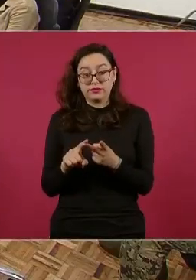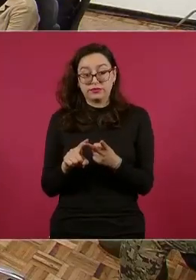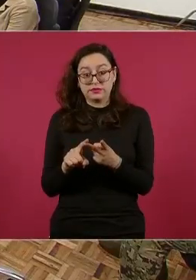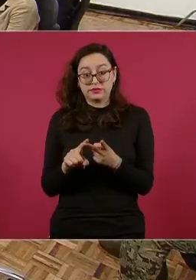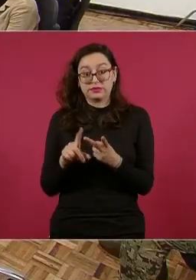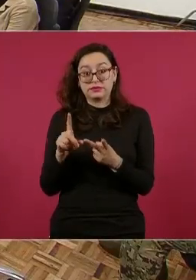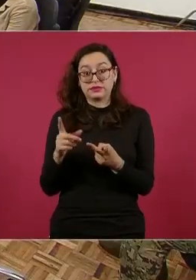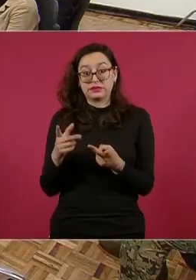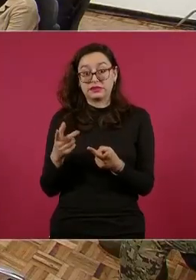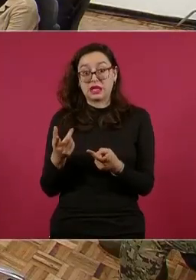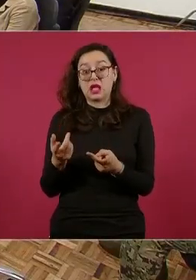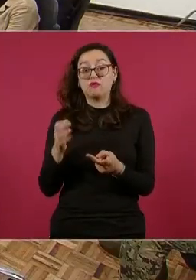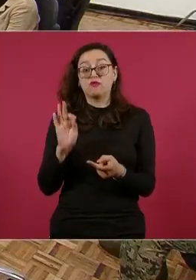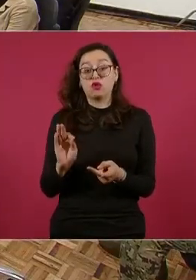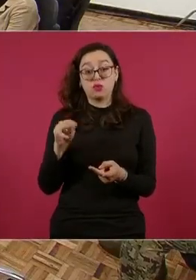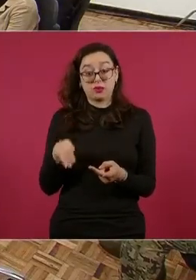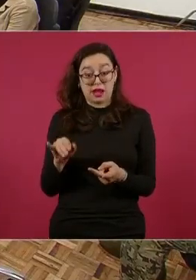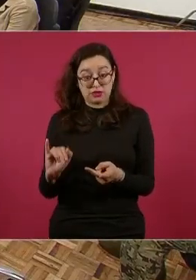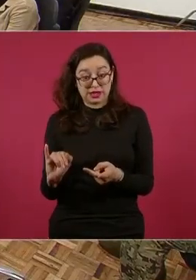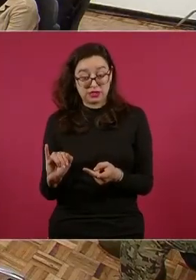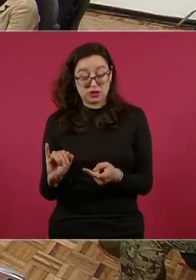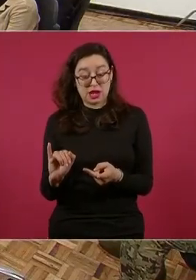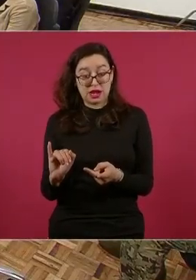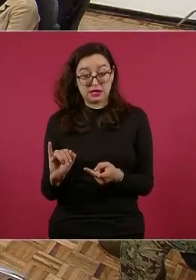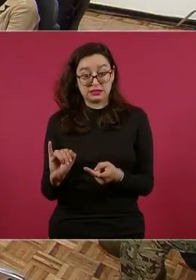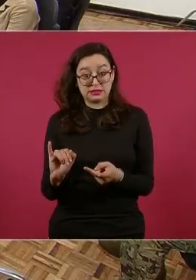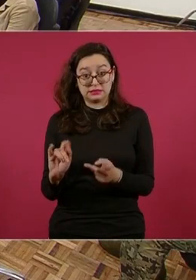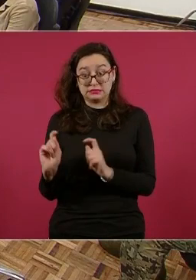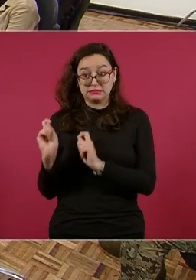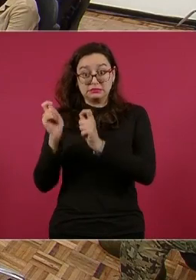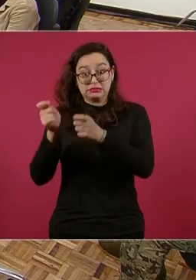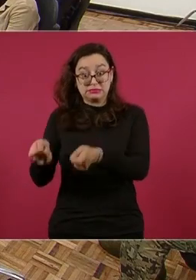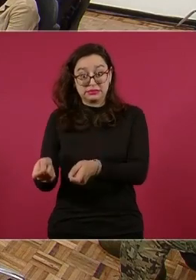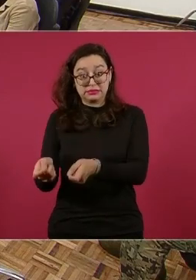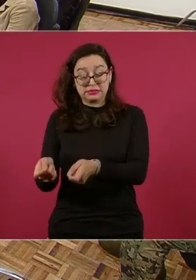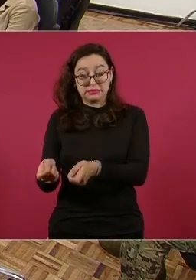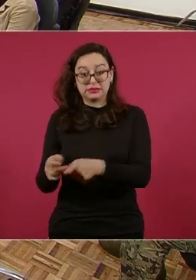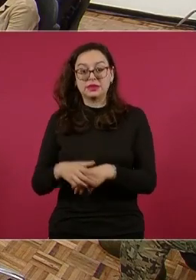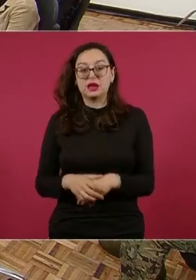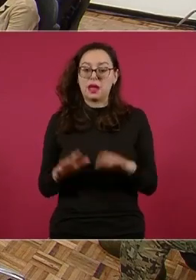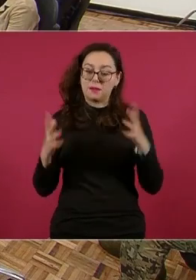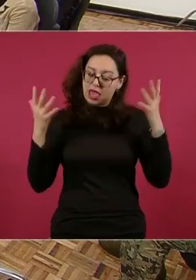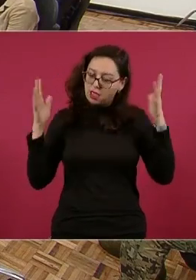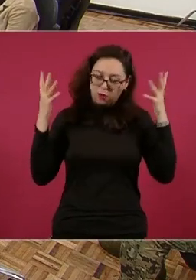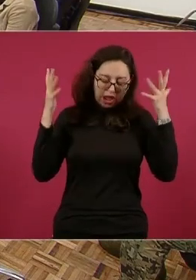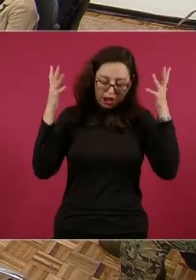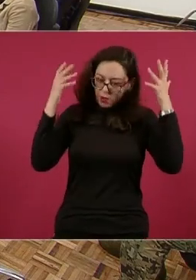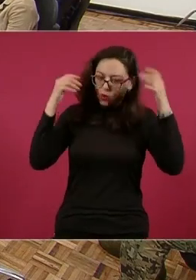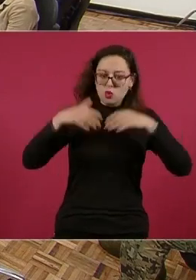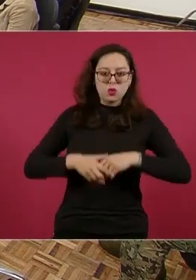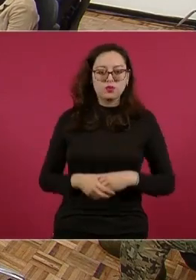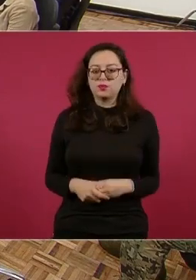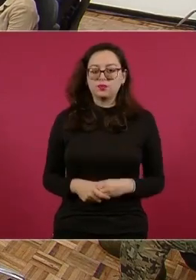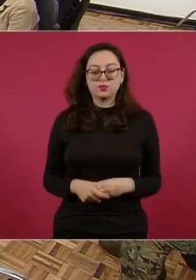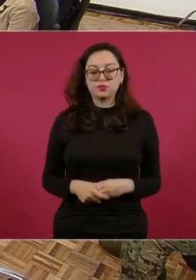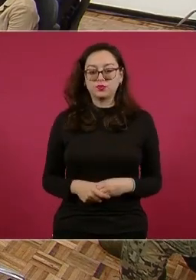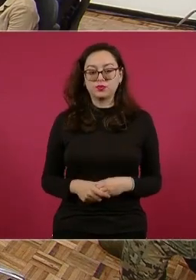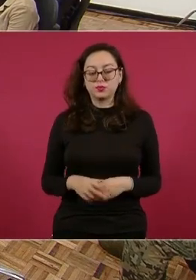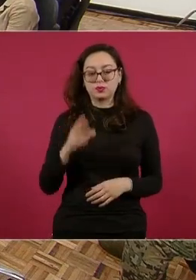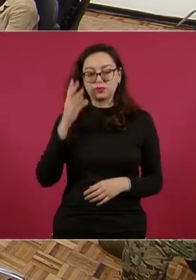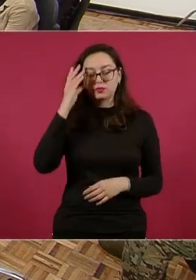del Fondo Monetario Internacional. Sí. Aplausos. ¿No? Era así.